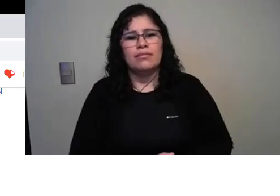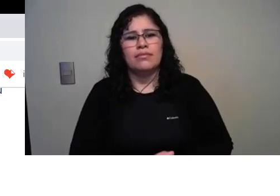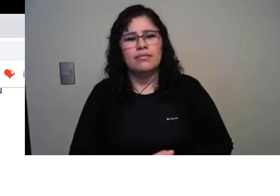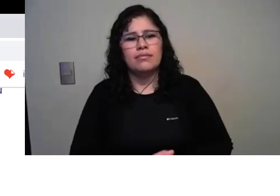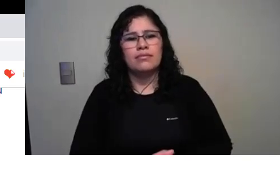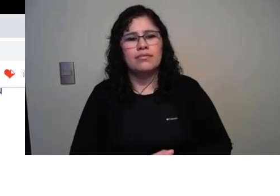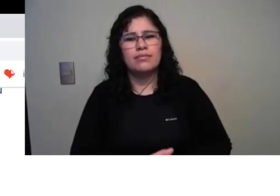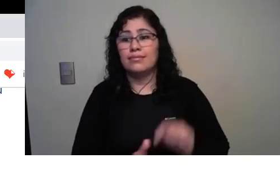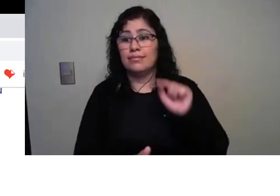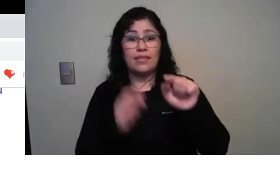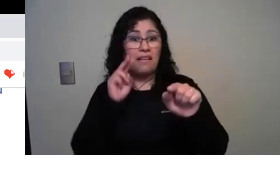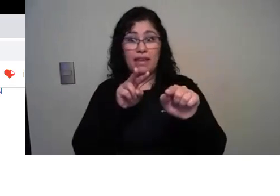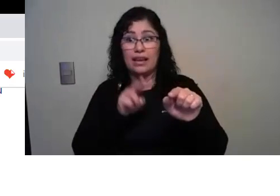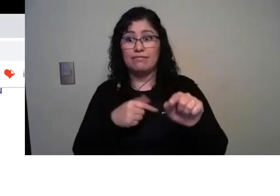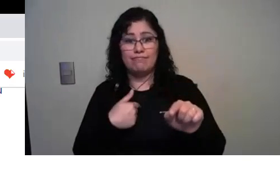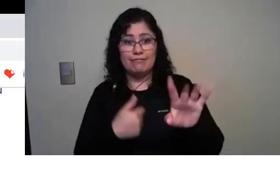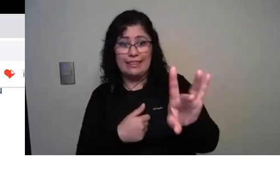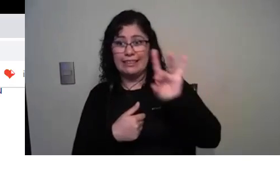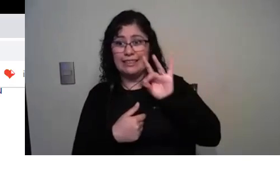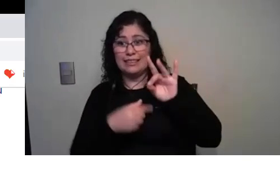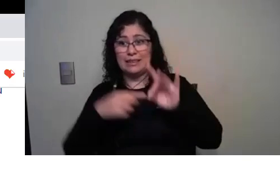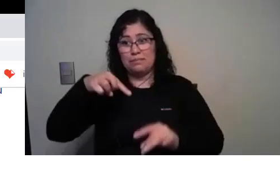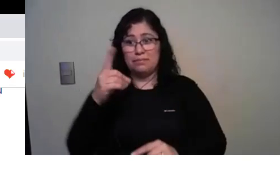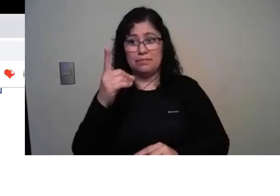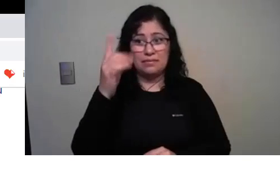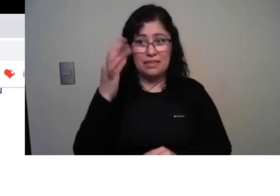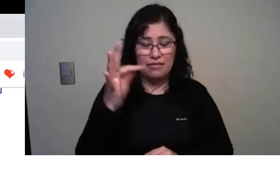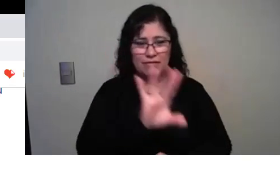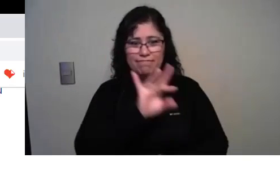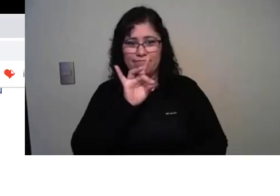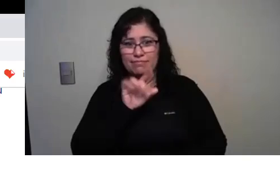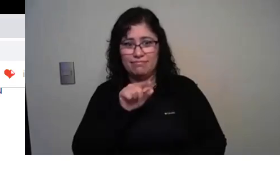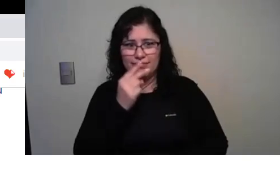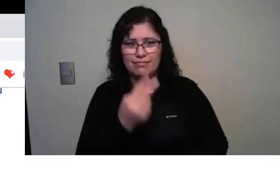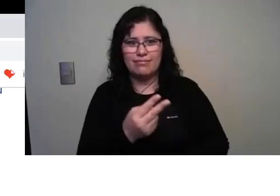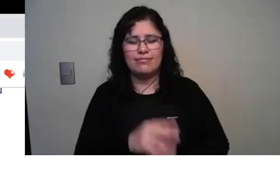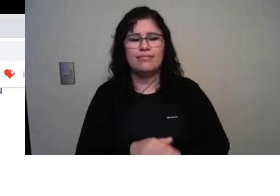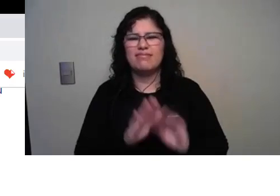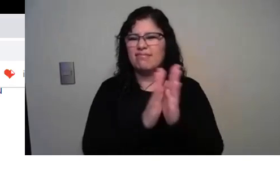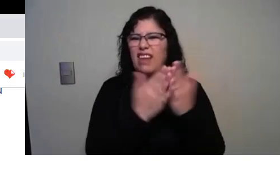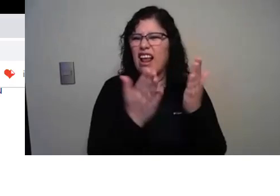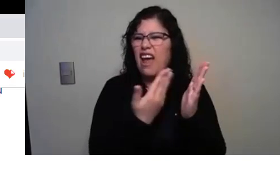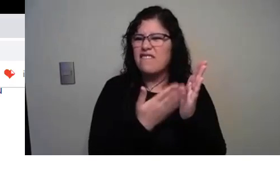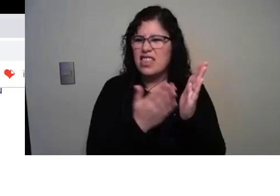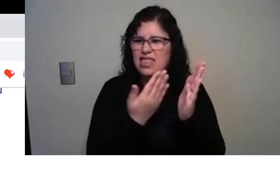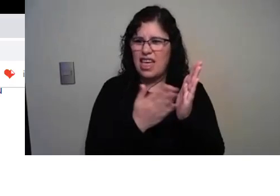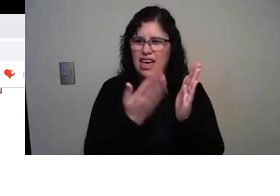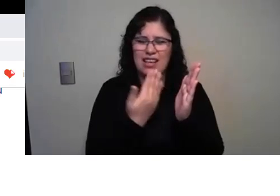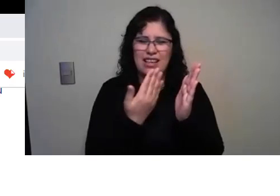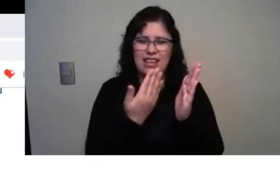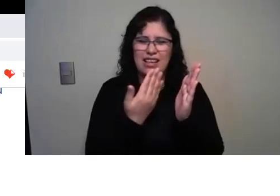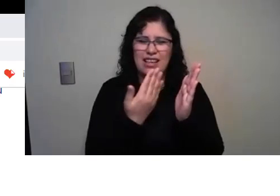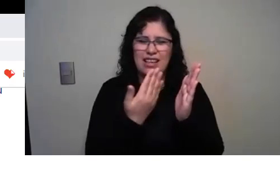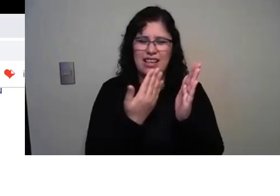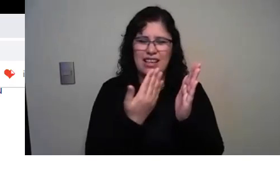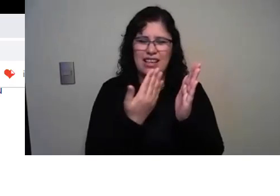no sé si están viendo, encontré un PDF, ¿cierto?, de una revista de medicina de Aquí Buenos se